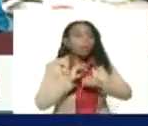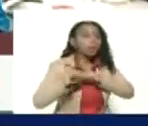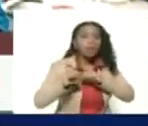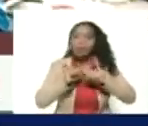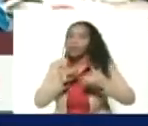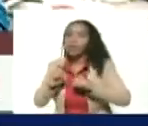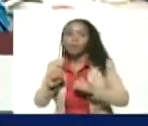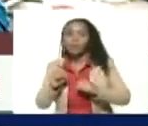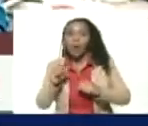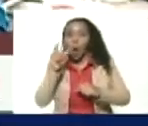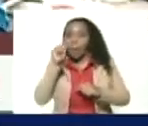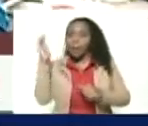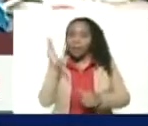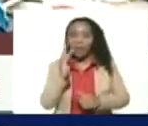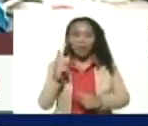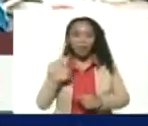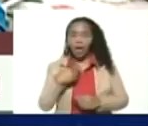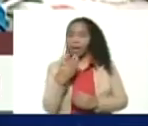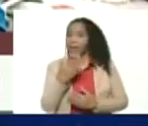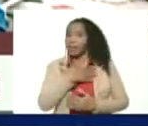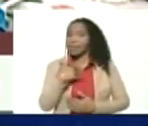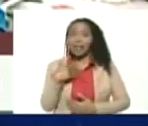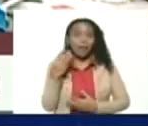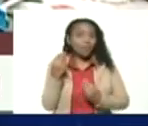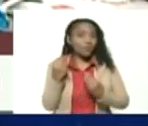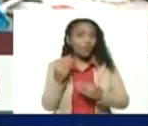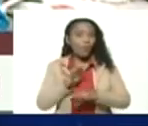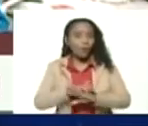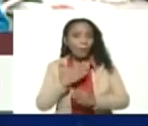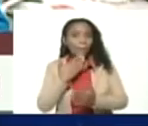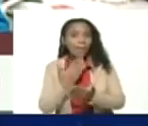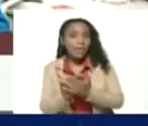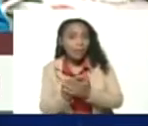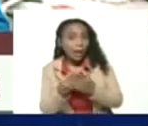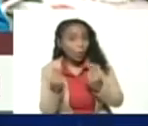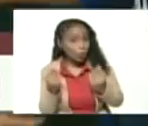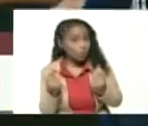hoy a verme aquí, no porque él me quiere mucho, es para pedirme recursos.